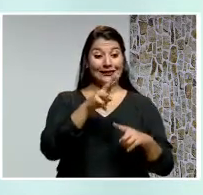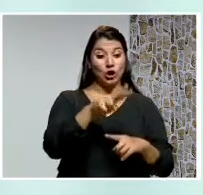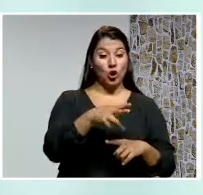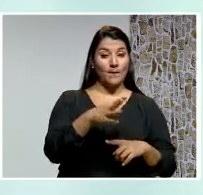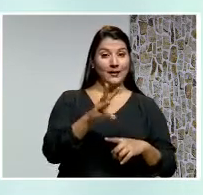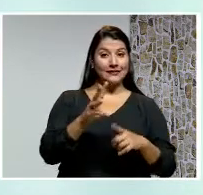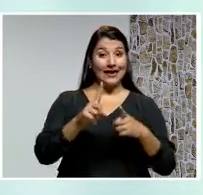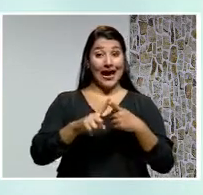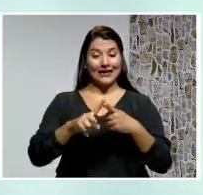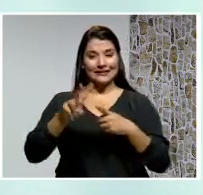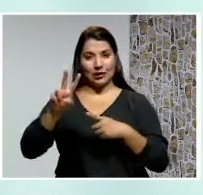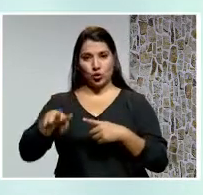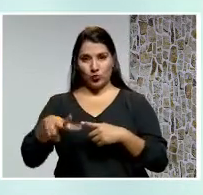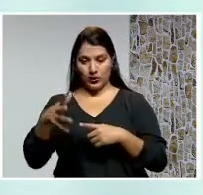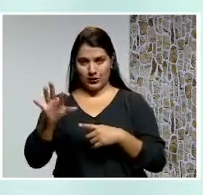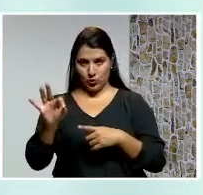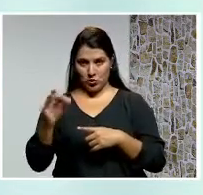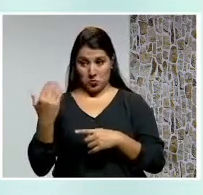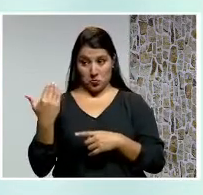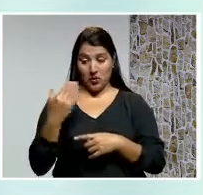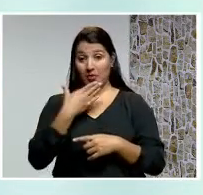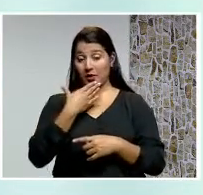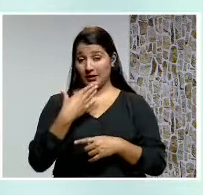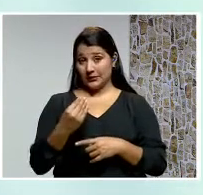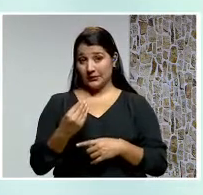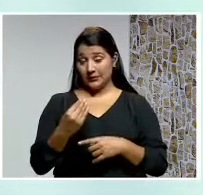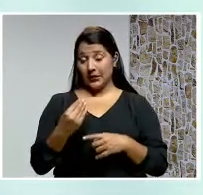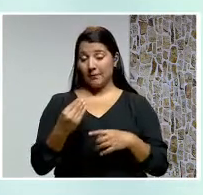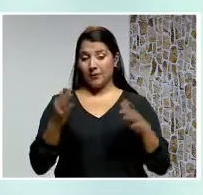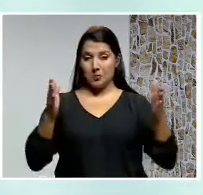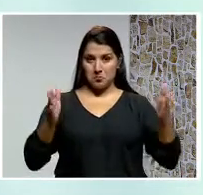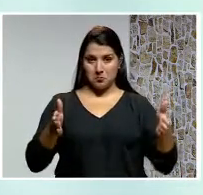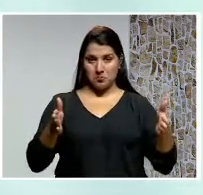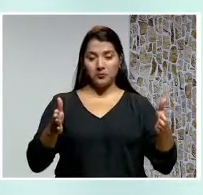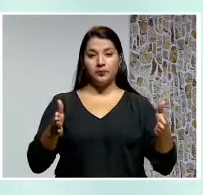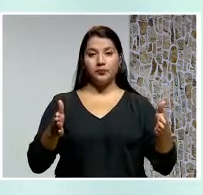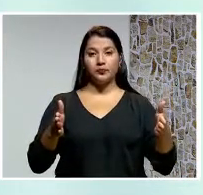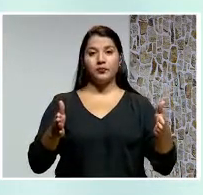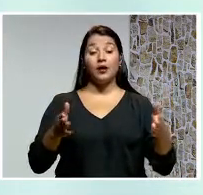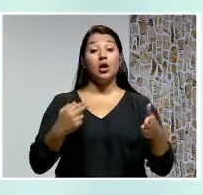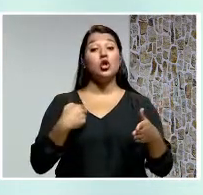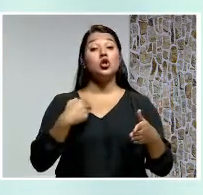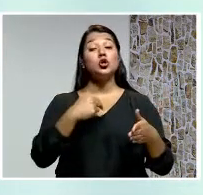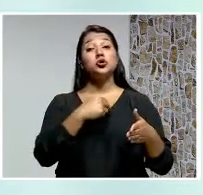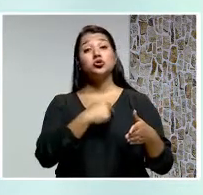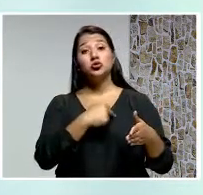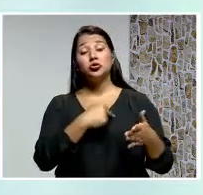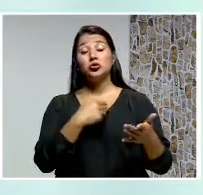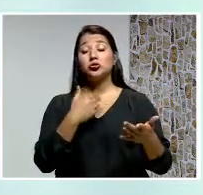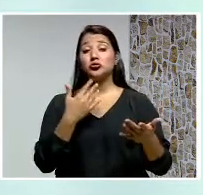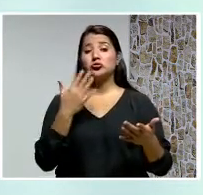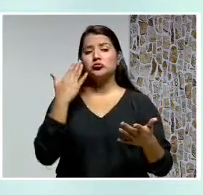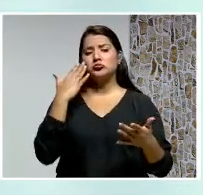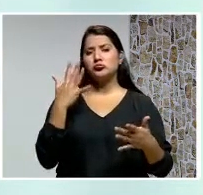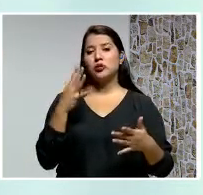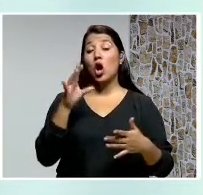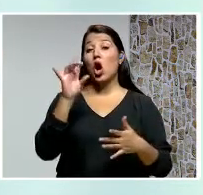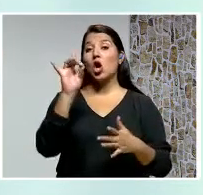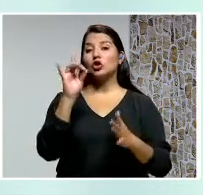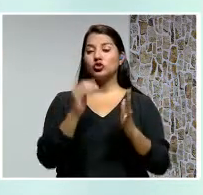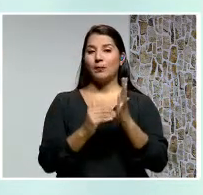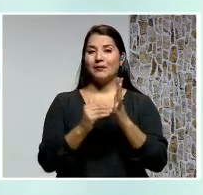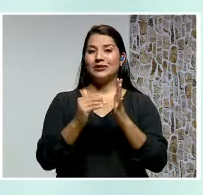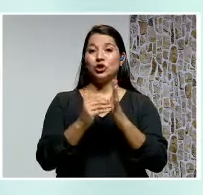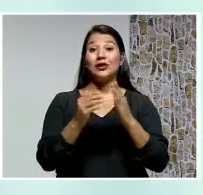al 2019, diciembre del 2019, que podemos hacer un corte reciente, estamos hablando de 8 millones de